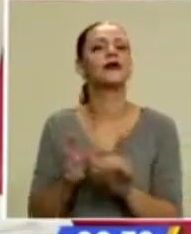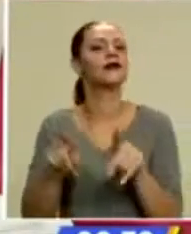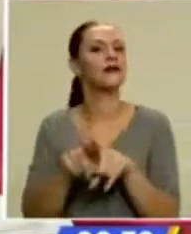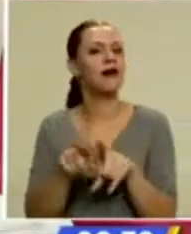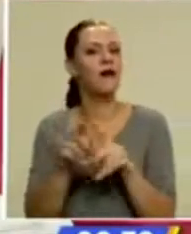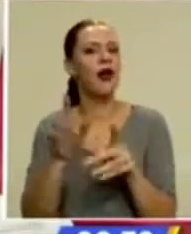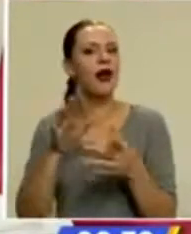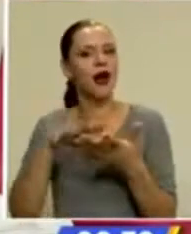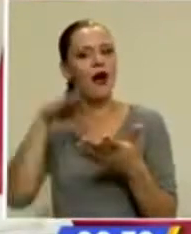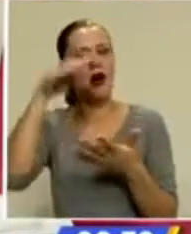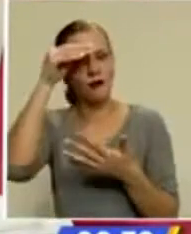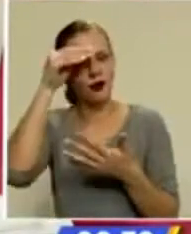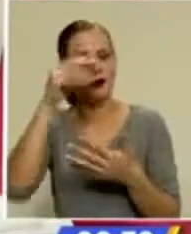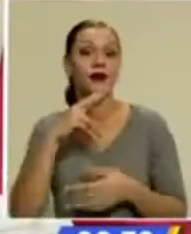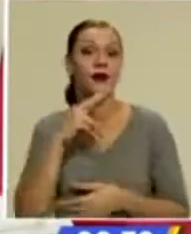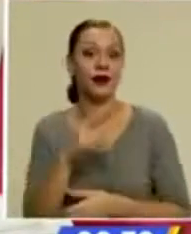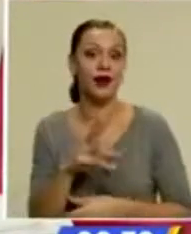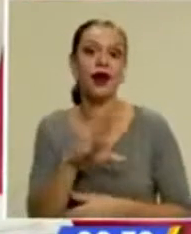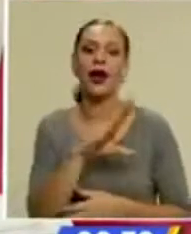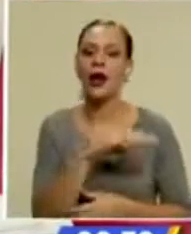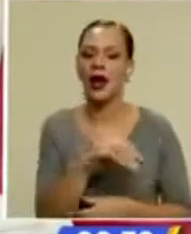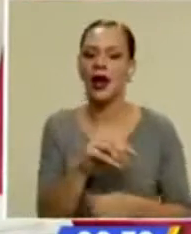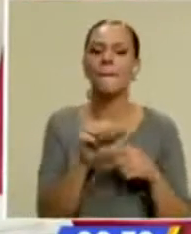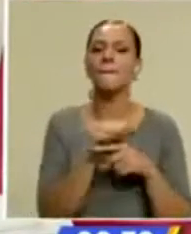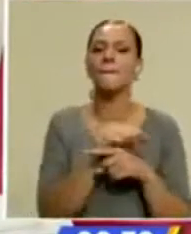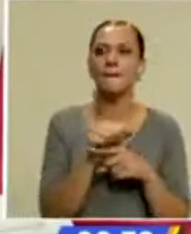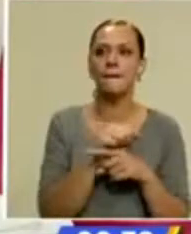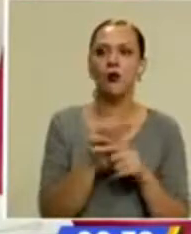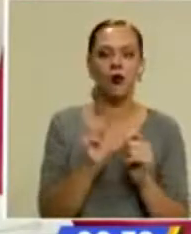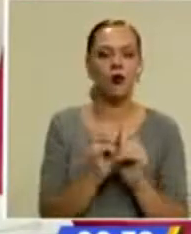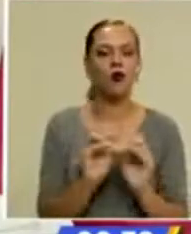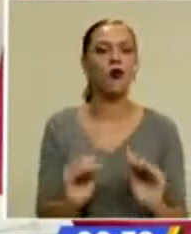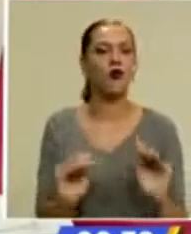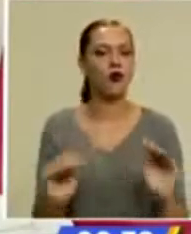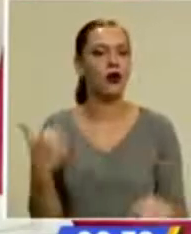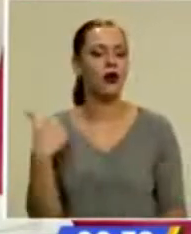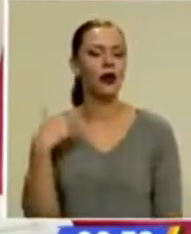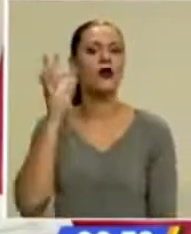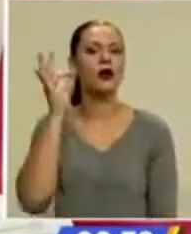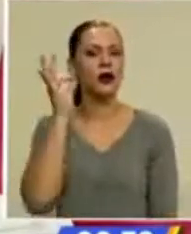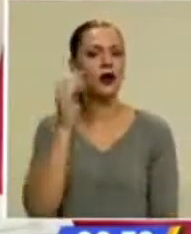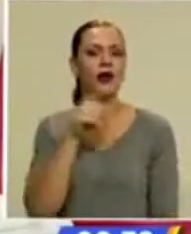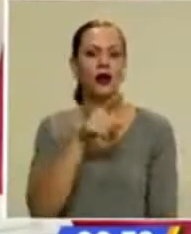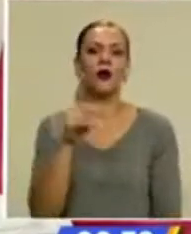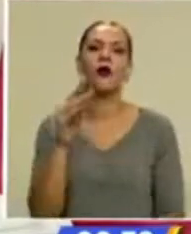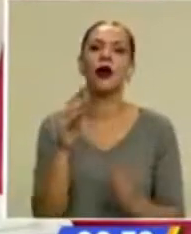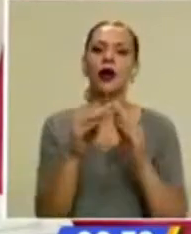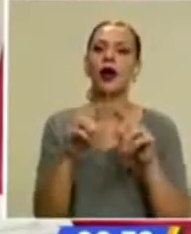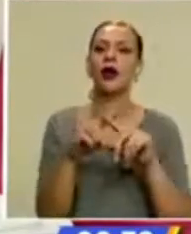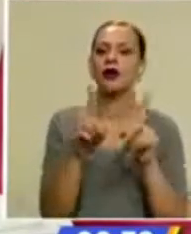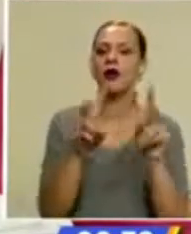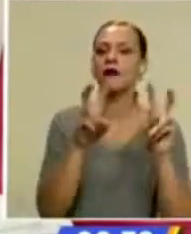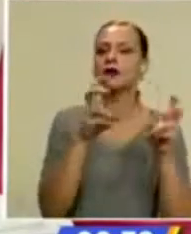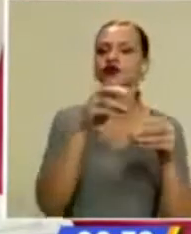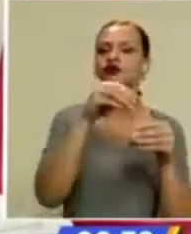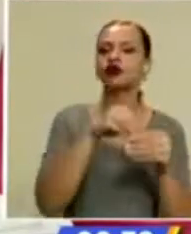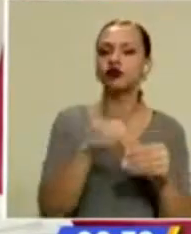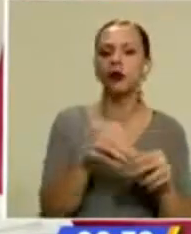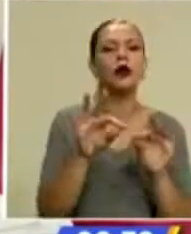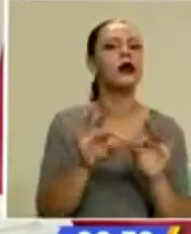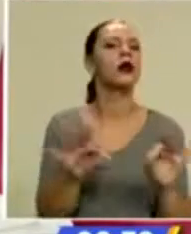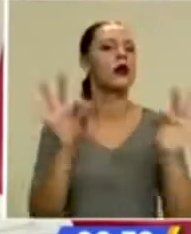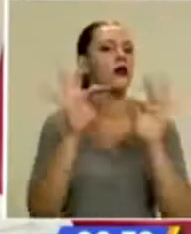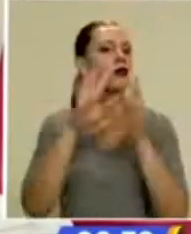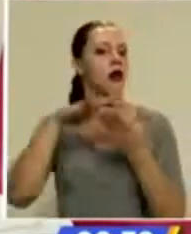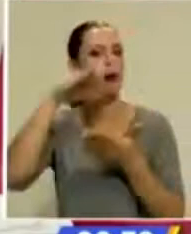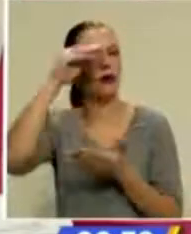también estamos aprendiendo y estamos repasando con los niños y las niñas que están en casa diferentes contenidos que son importantes